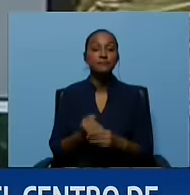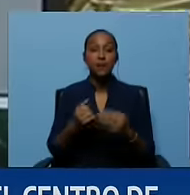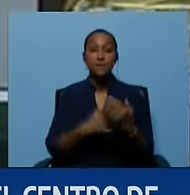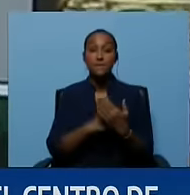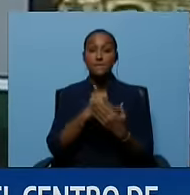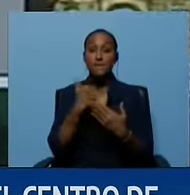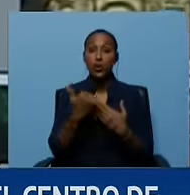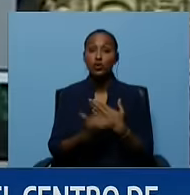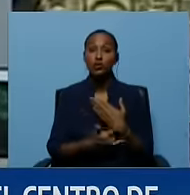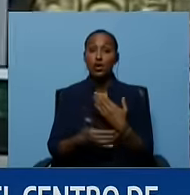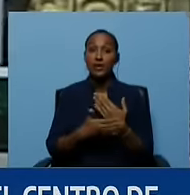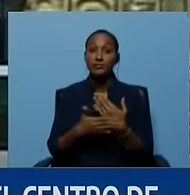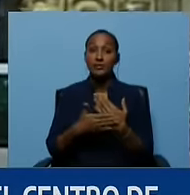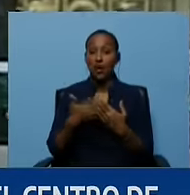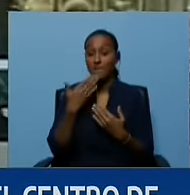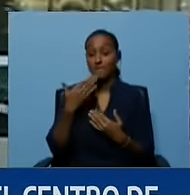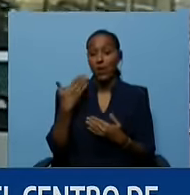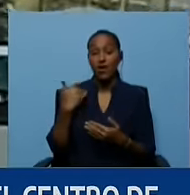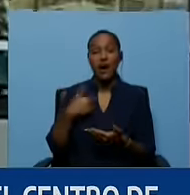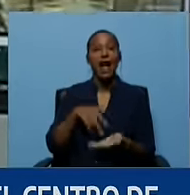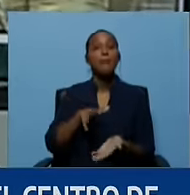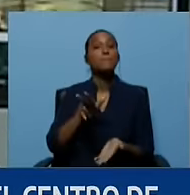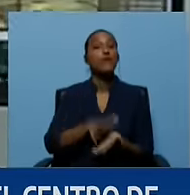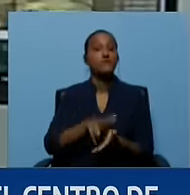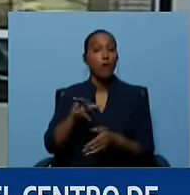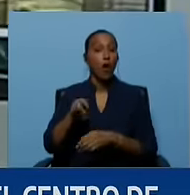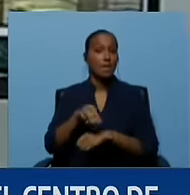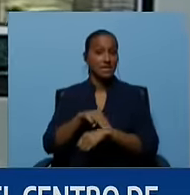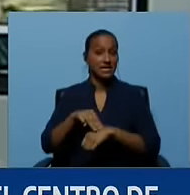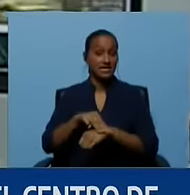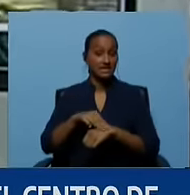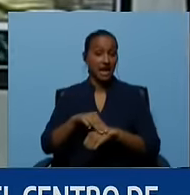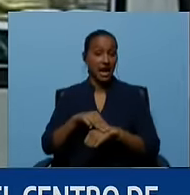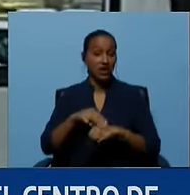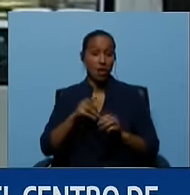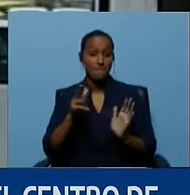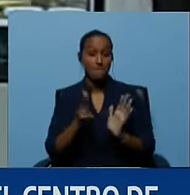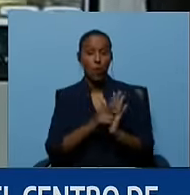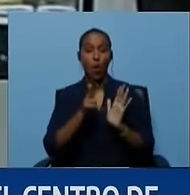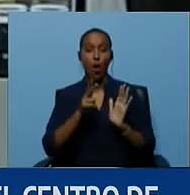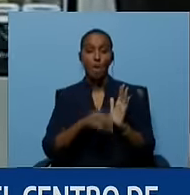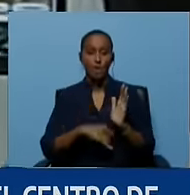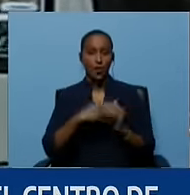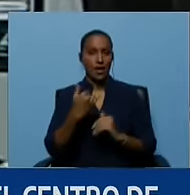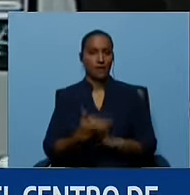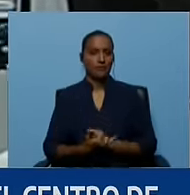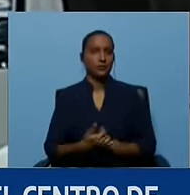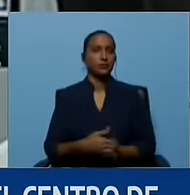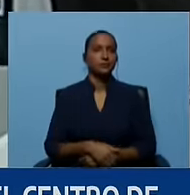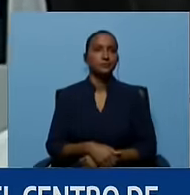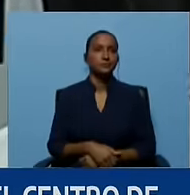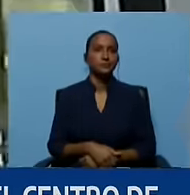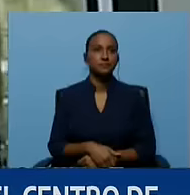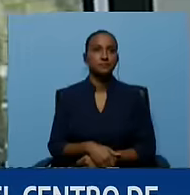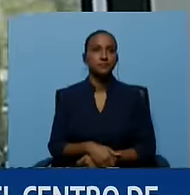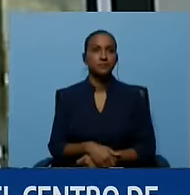que recientemente nos aprobó el Ministerio.